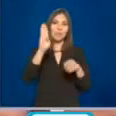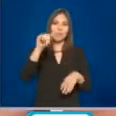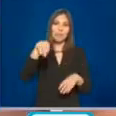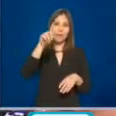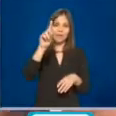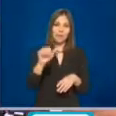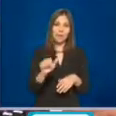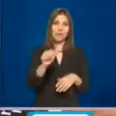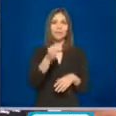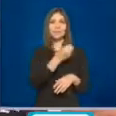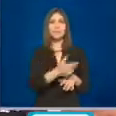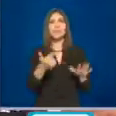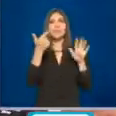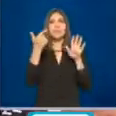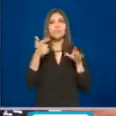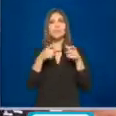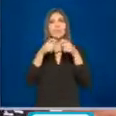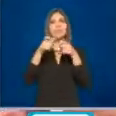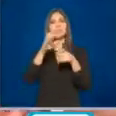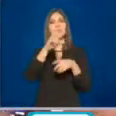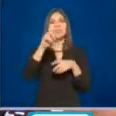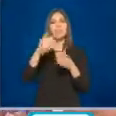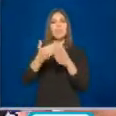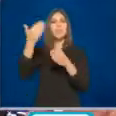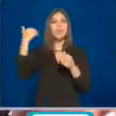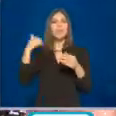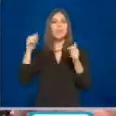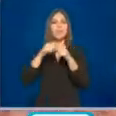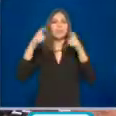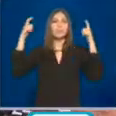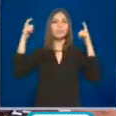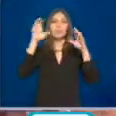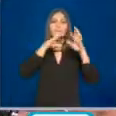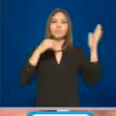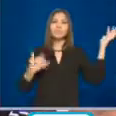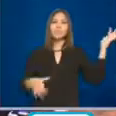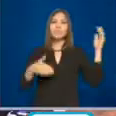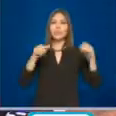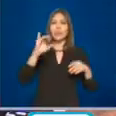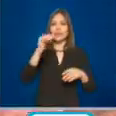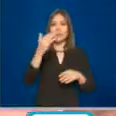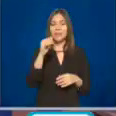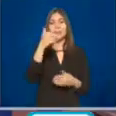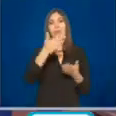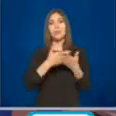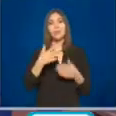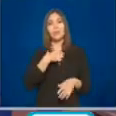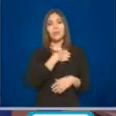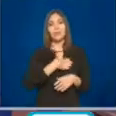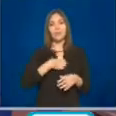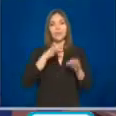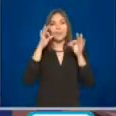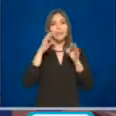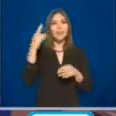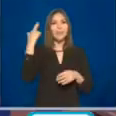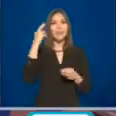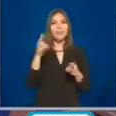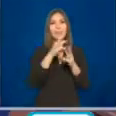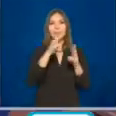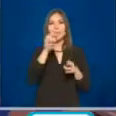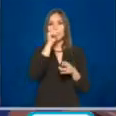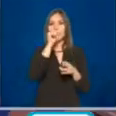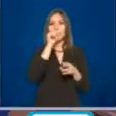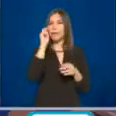banda. 7 discos anteriores con mariachi, pero muy contenta de poder cantar dentro del regional mexicano. Ahora sí que al son que me toquen les canto.